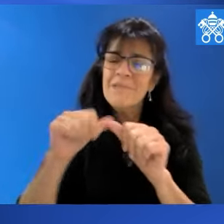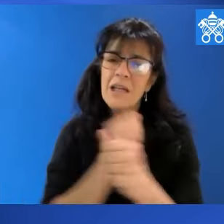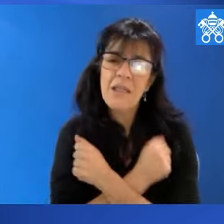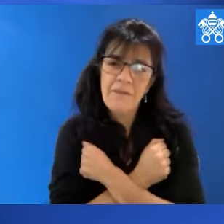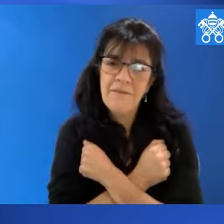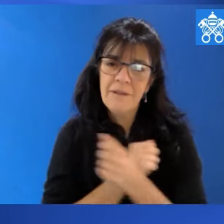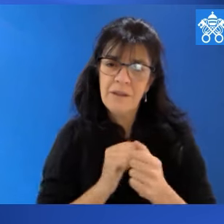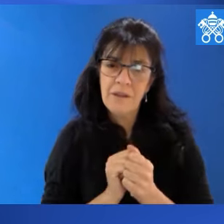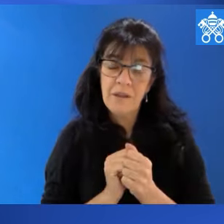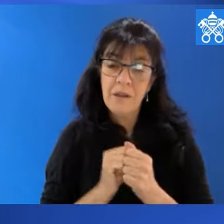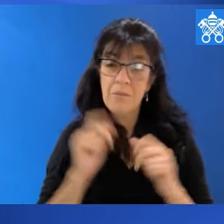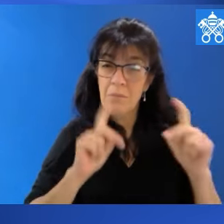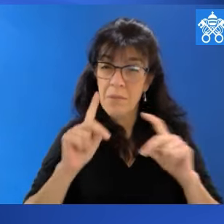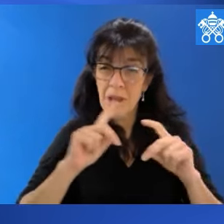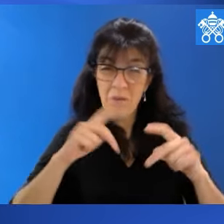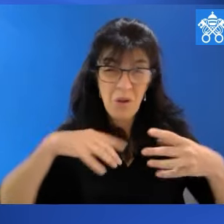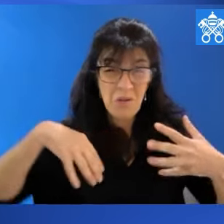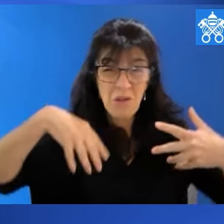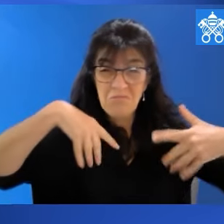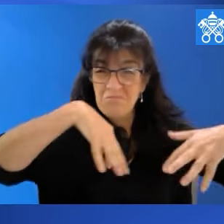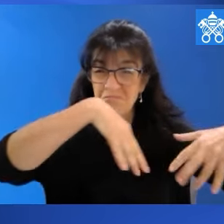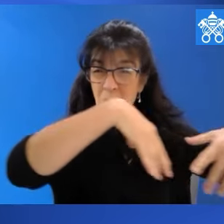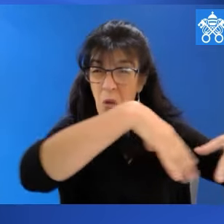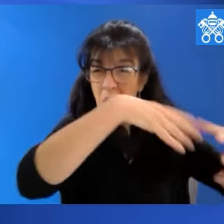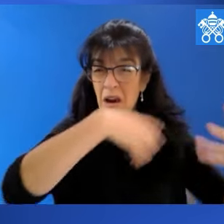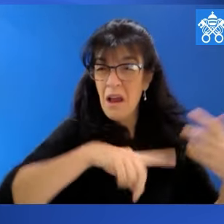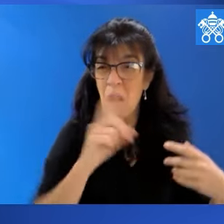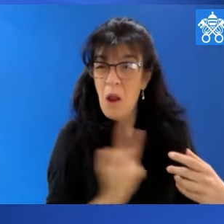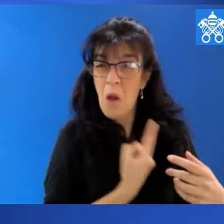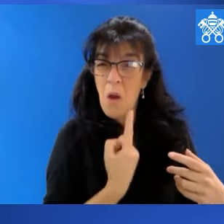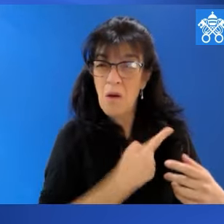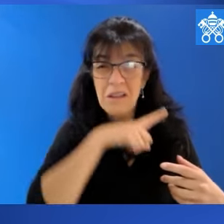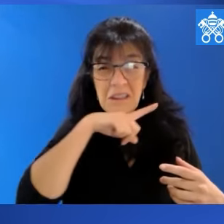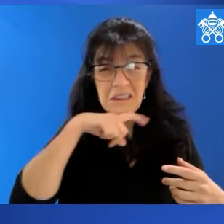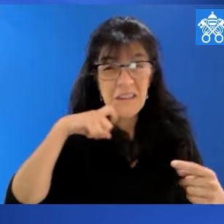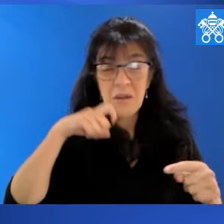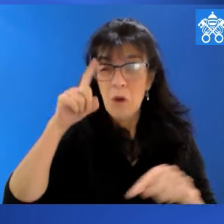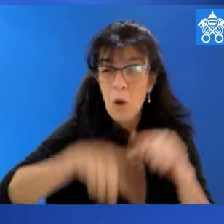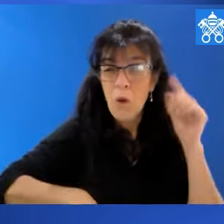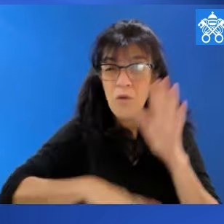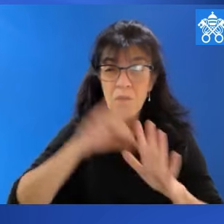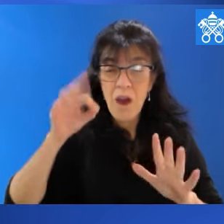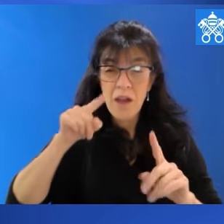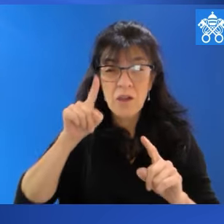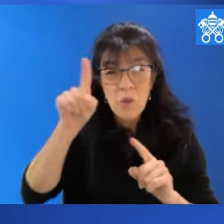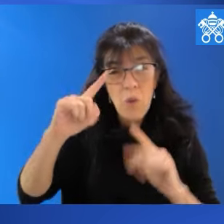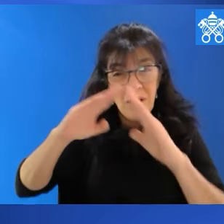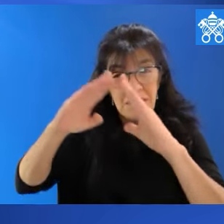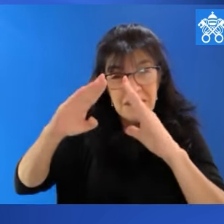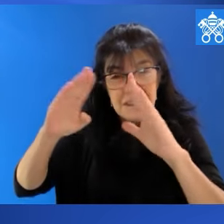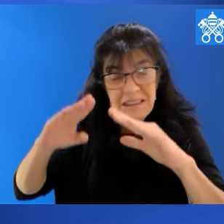amor. Los que iban errantes por el desierto solitario, sin hallar el camino hacia un lugar